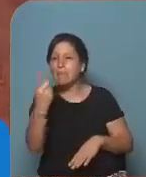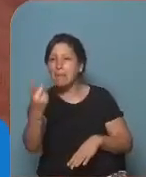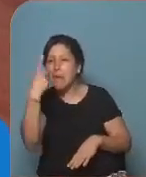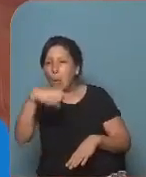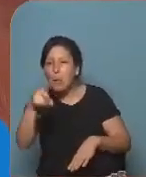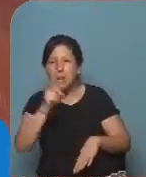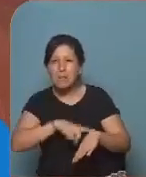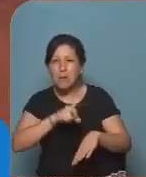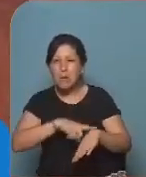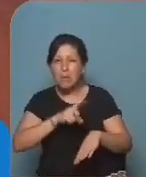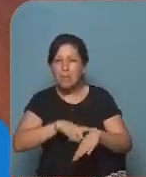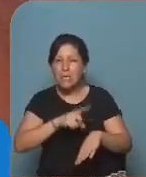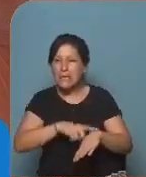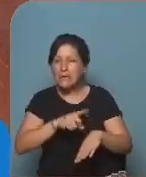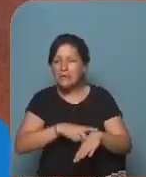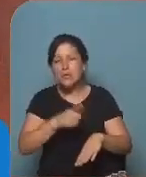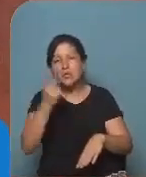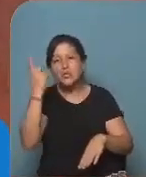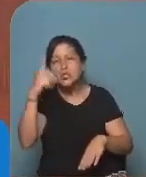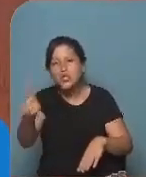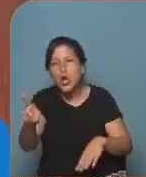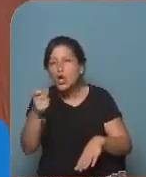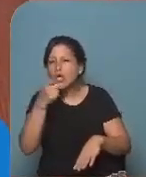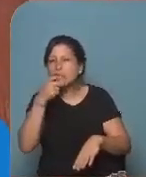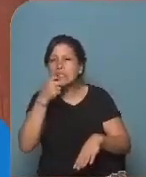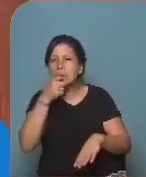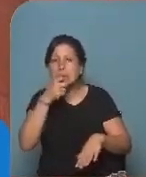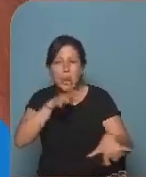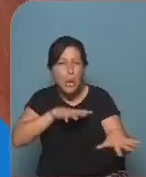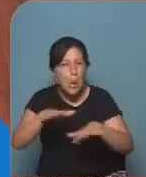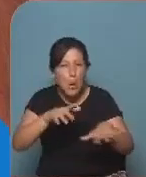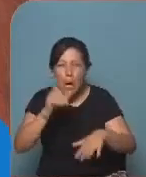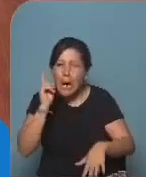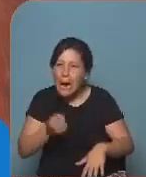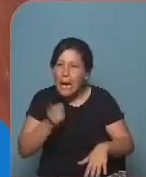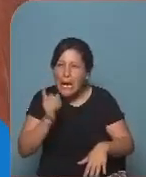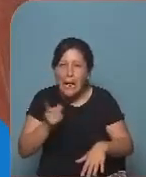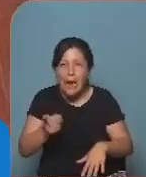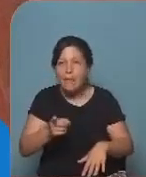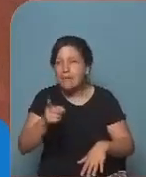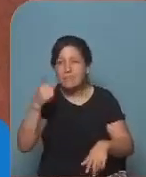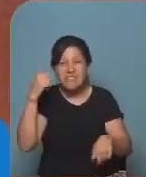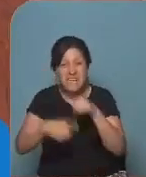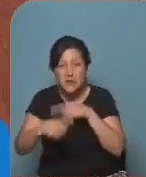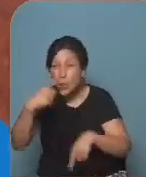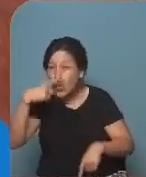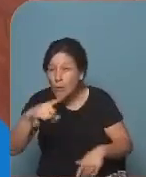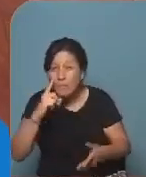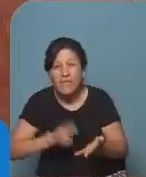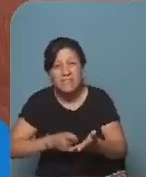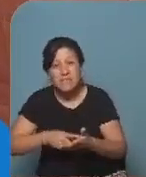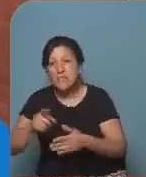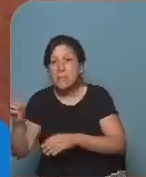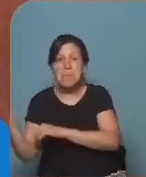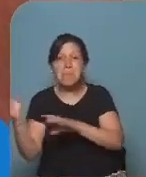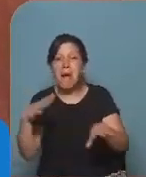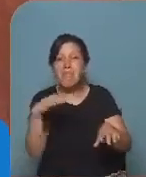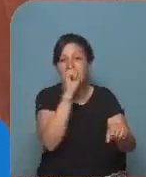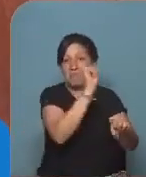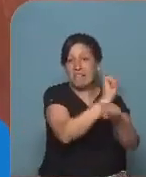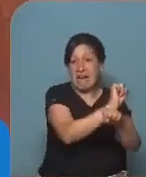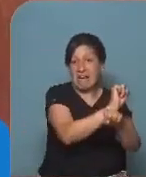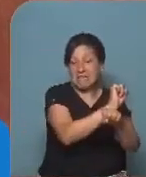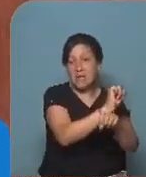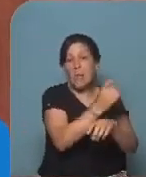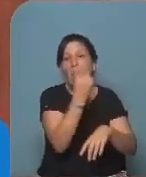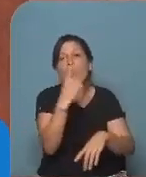solamente en situaciones excepcionales acuden a la pena privativa de libertad. Sí, esto es a la cárcel, concretamente. Ahora, ¿cuál